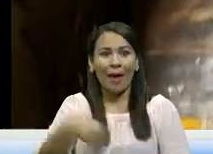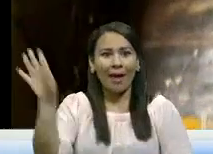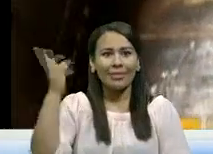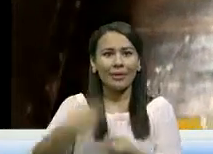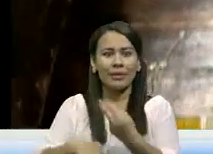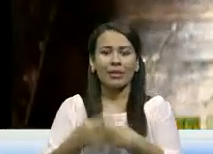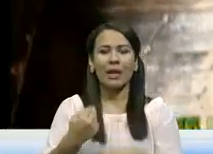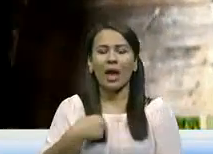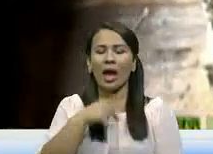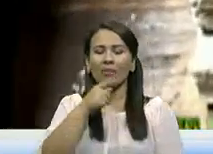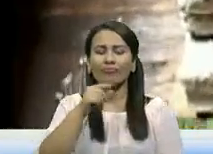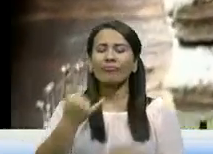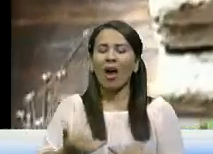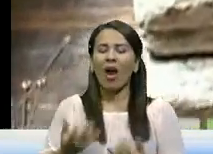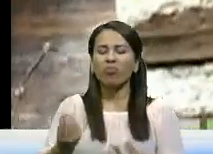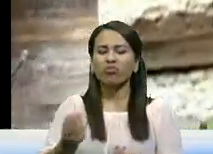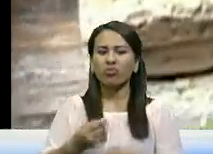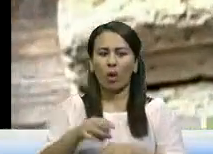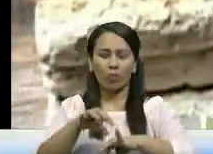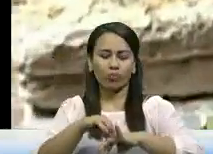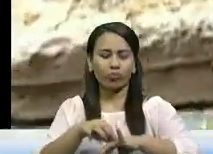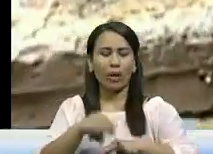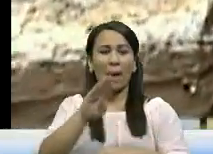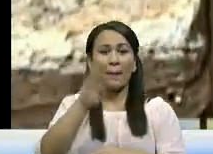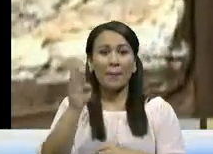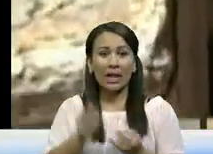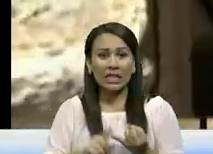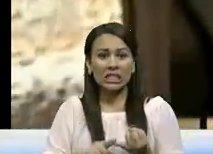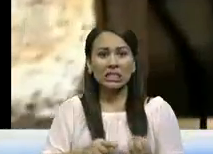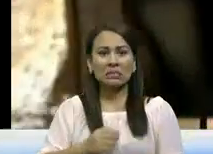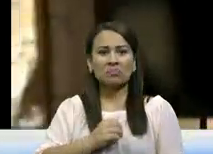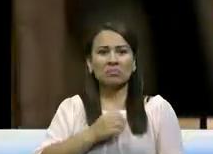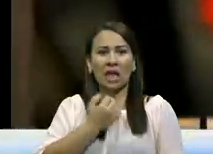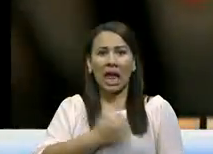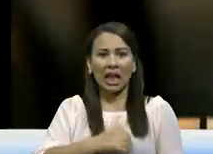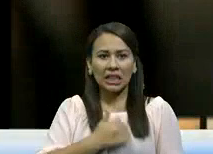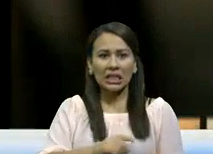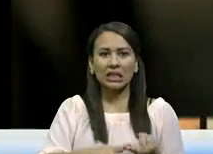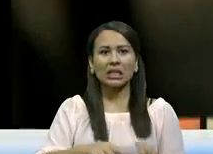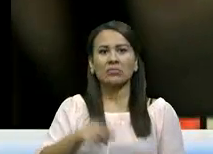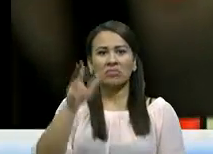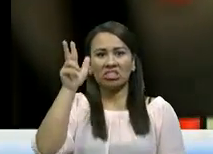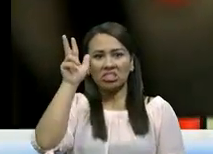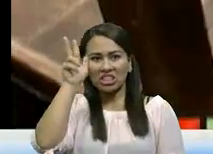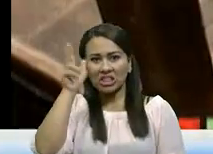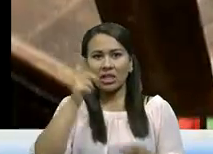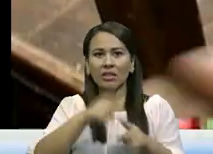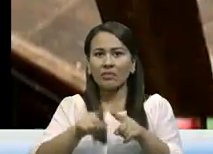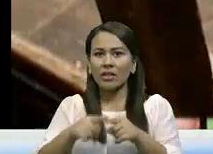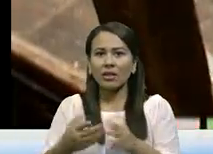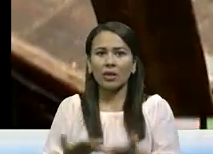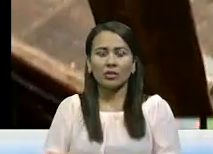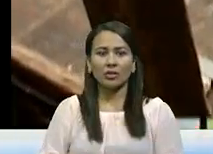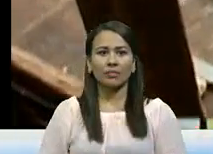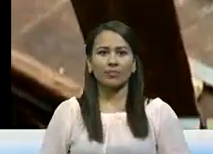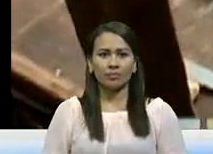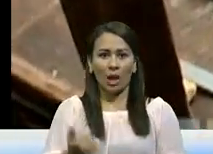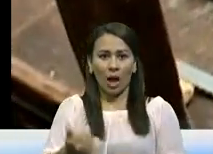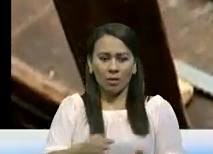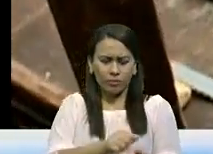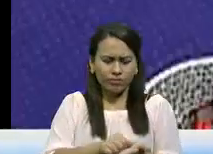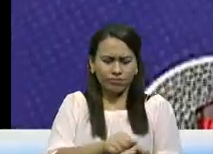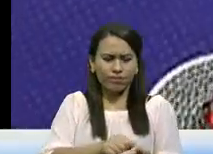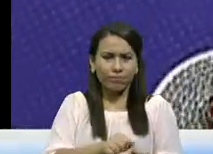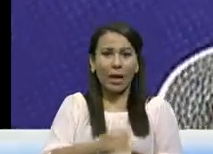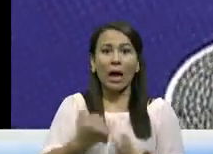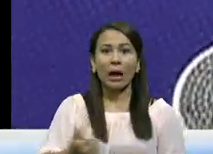joya brasileña, joyas vienen de Argentina, joya china. Tengo que sacar esas joyas hechas acá. Por eso nos acaba a nosotros. Y ahora son